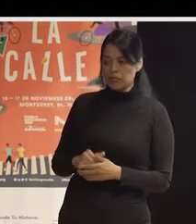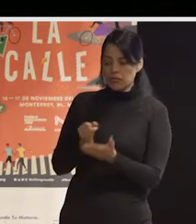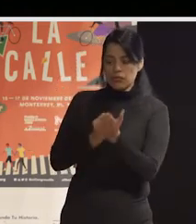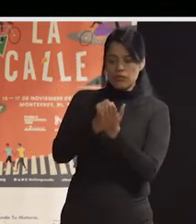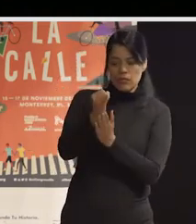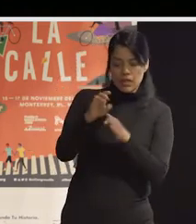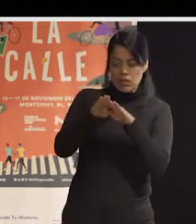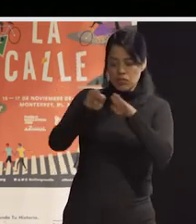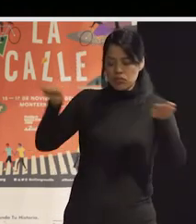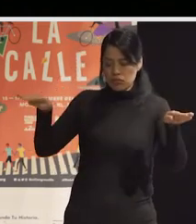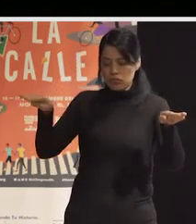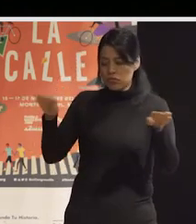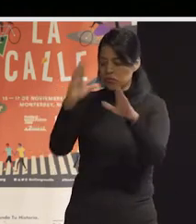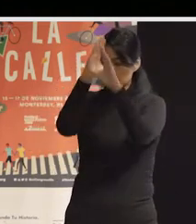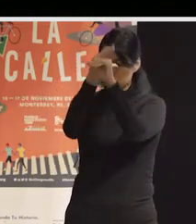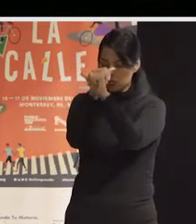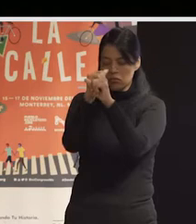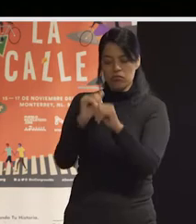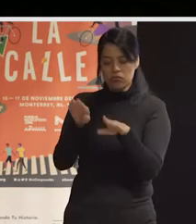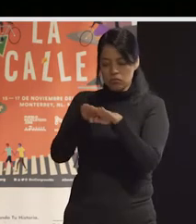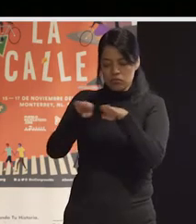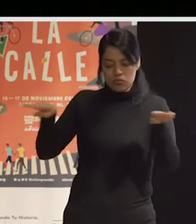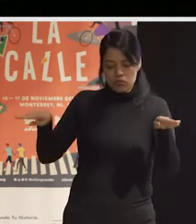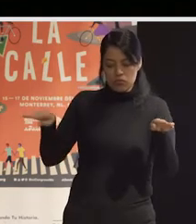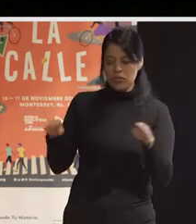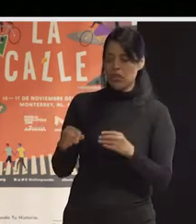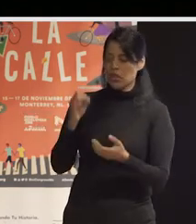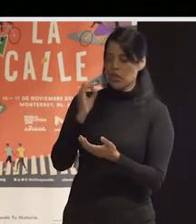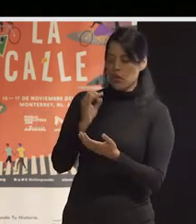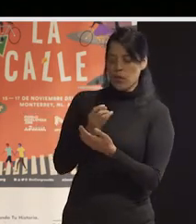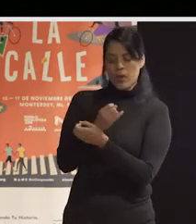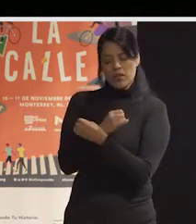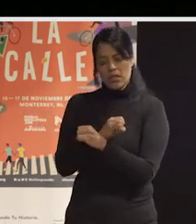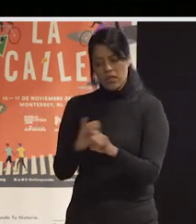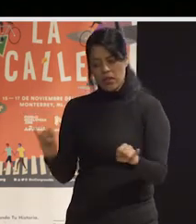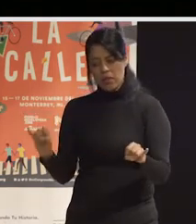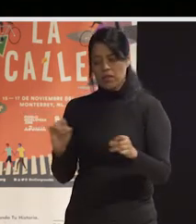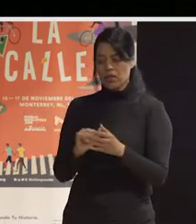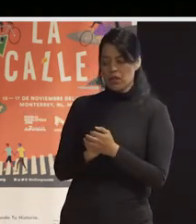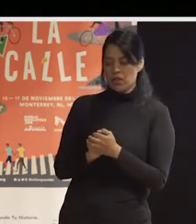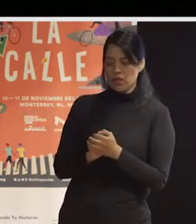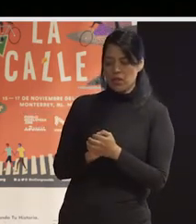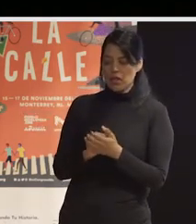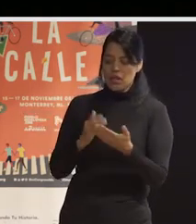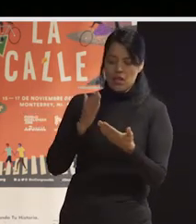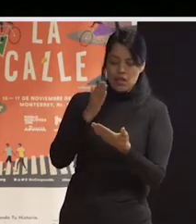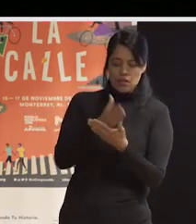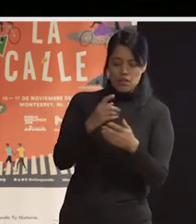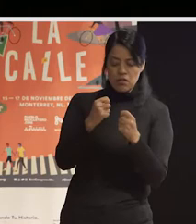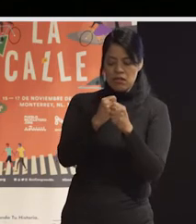medio del consenso de manera colectiva con la meta de promover la autonomía y comunidad por medio del transporte